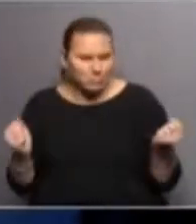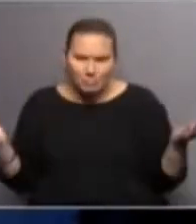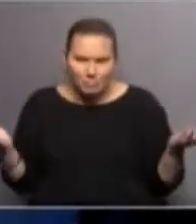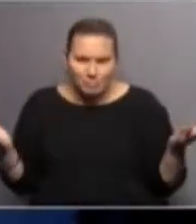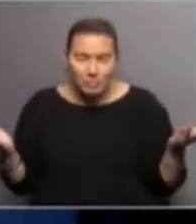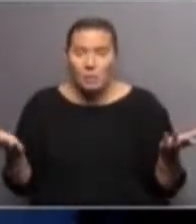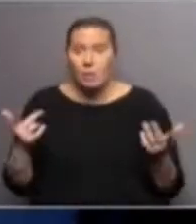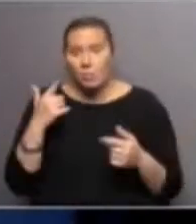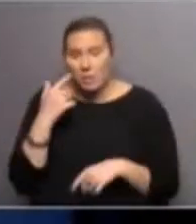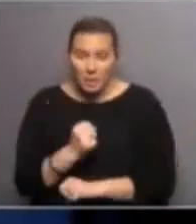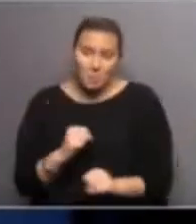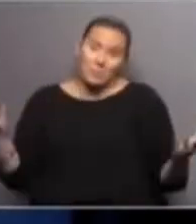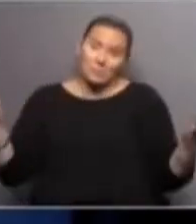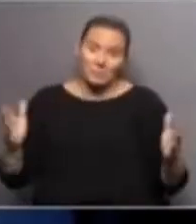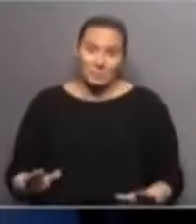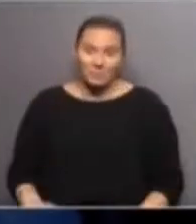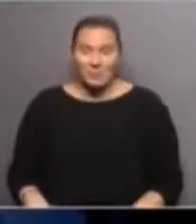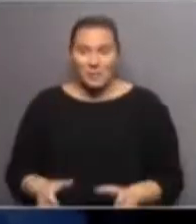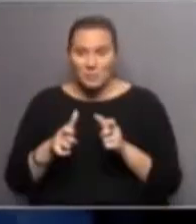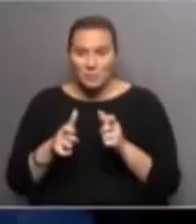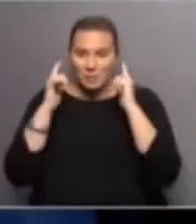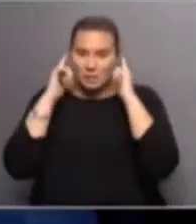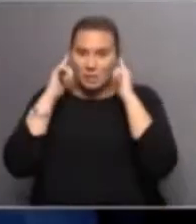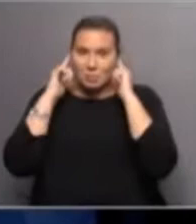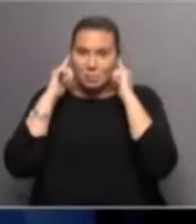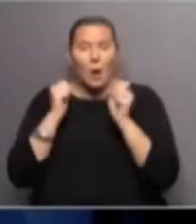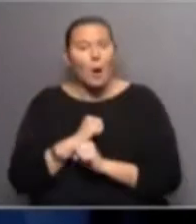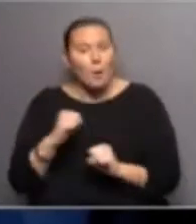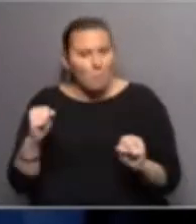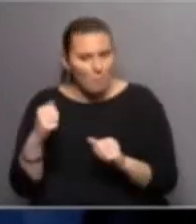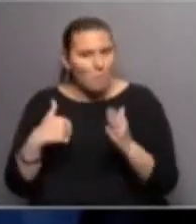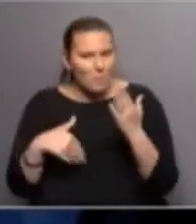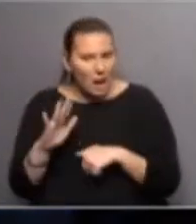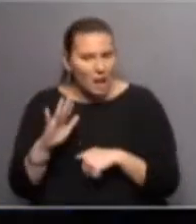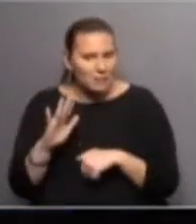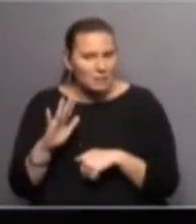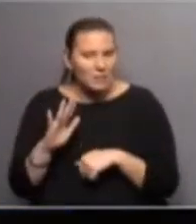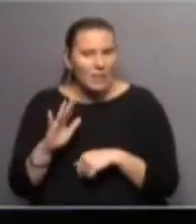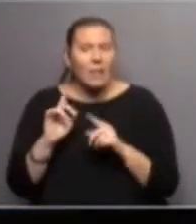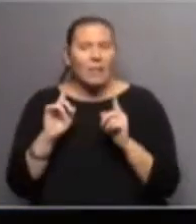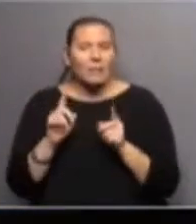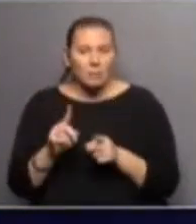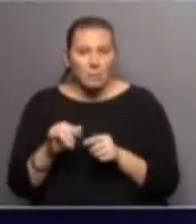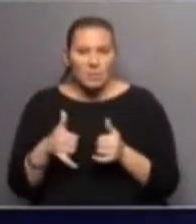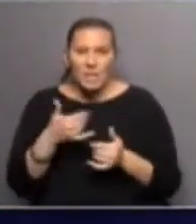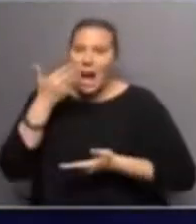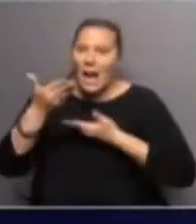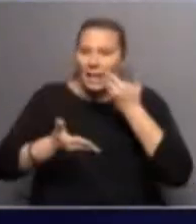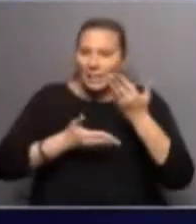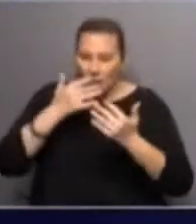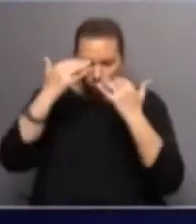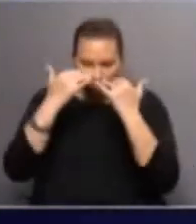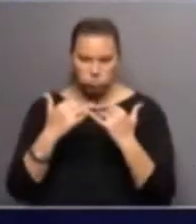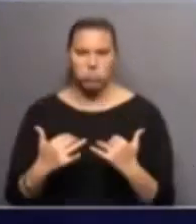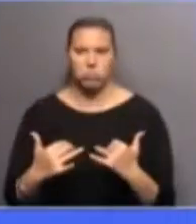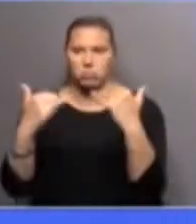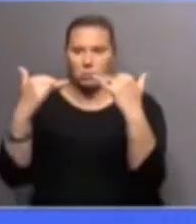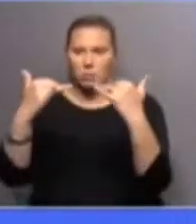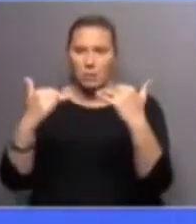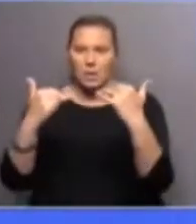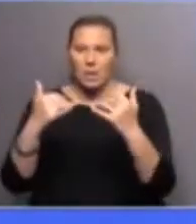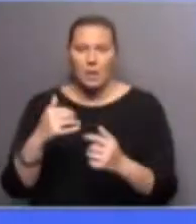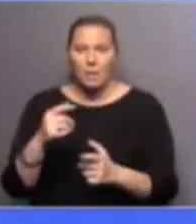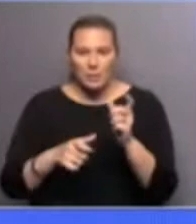y mirá, si valió la pena. Pero hay varias cosas que te estás animando últimamente. Porque también sí. Ya has cantado en público, digamos, ¿no?